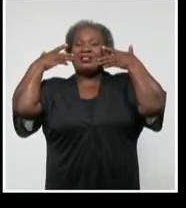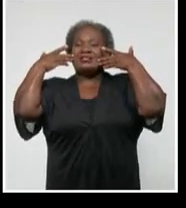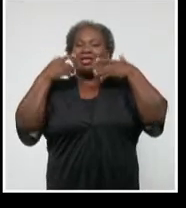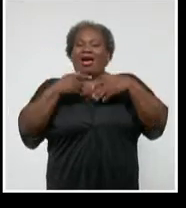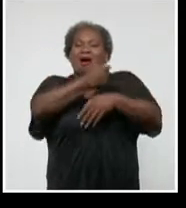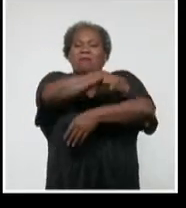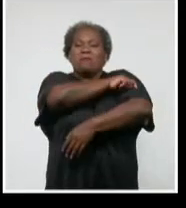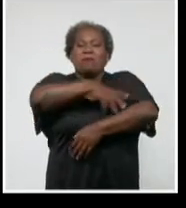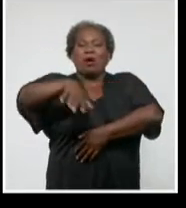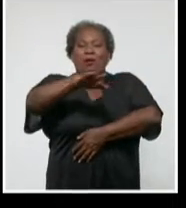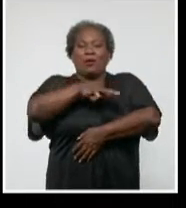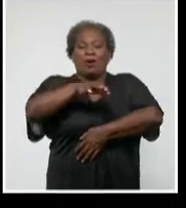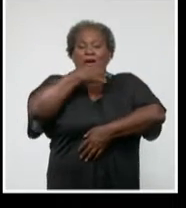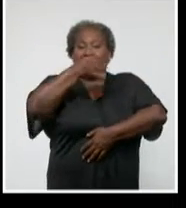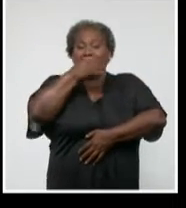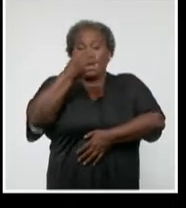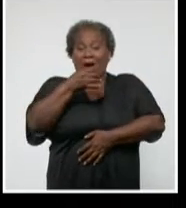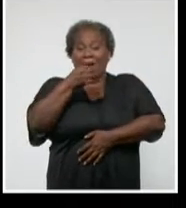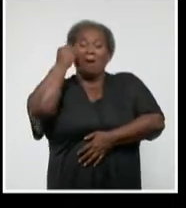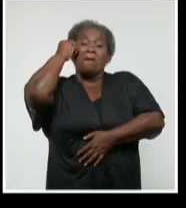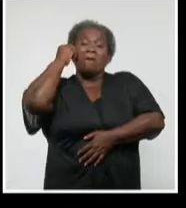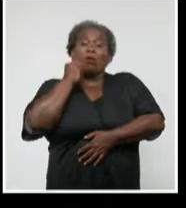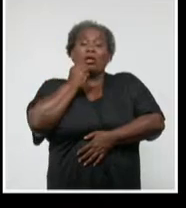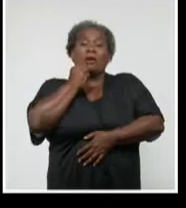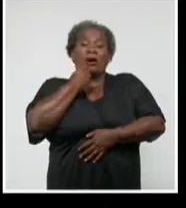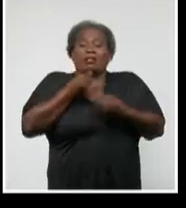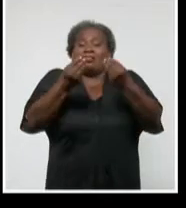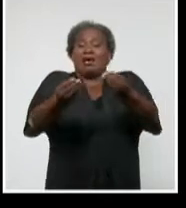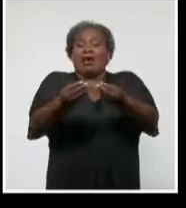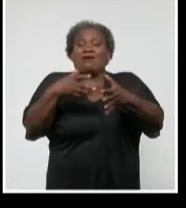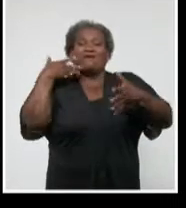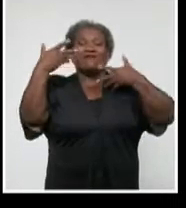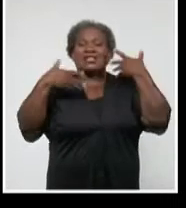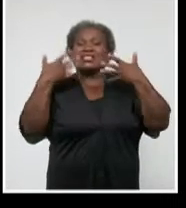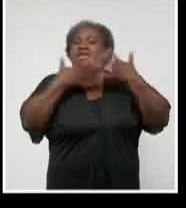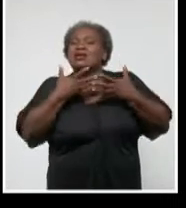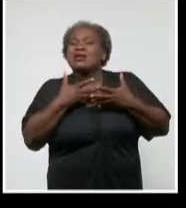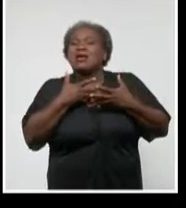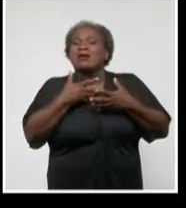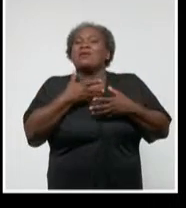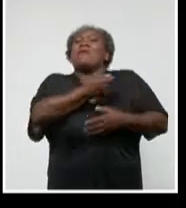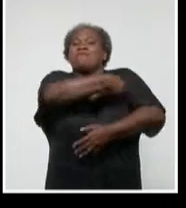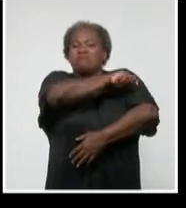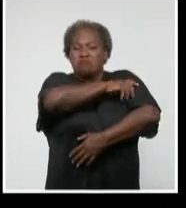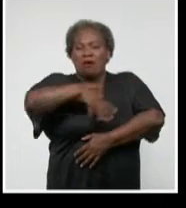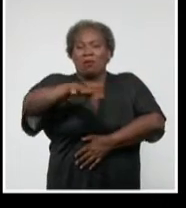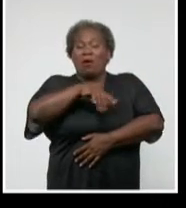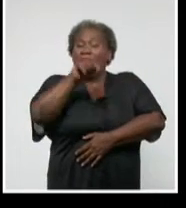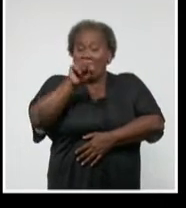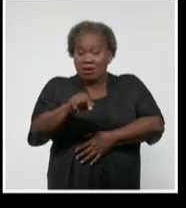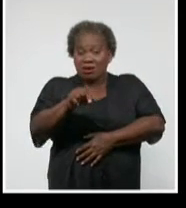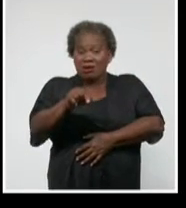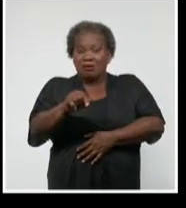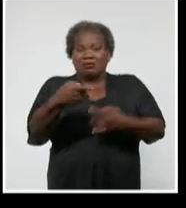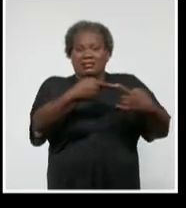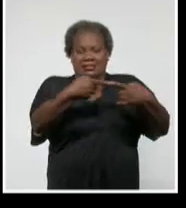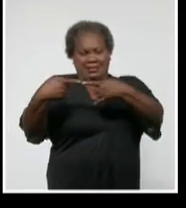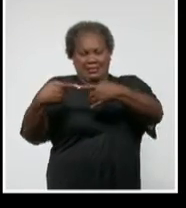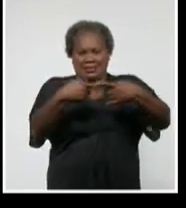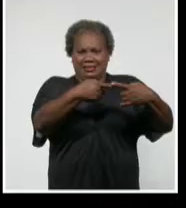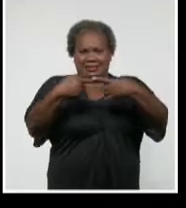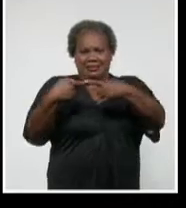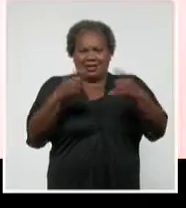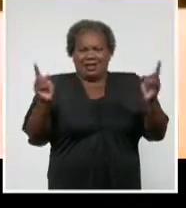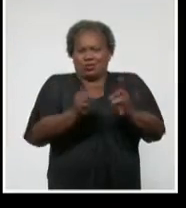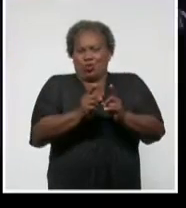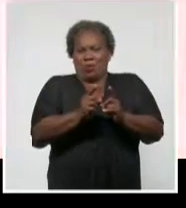nuestro padre libertador Simón Bolívar, a nuestro pueblo. Ahí está lo fundamental, para decirlo así resumidamente.